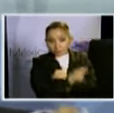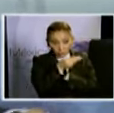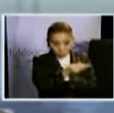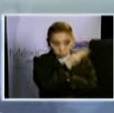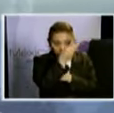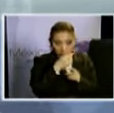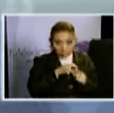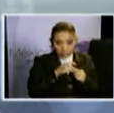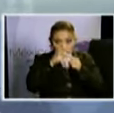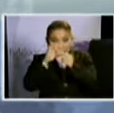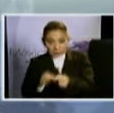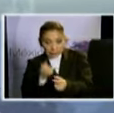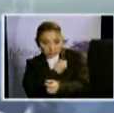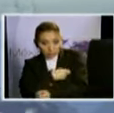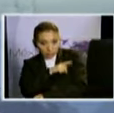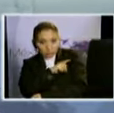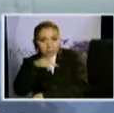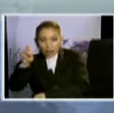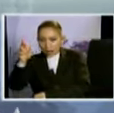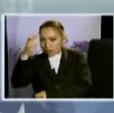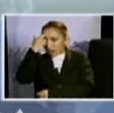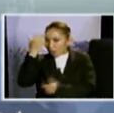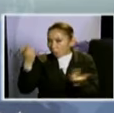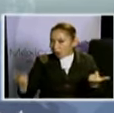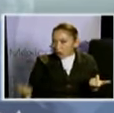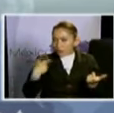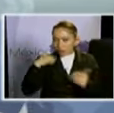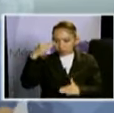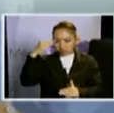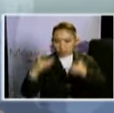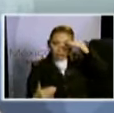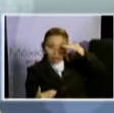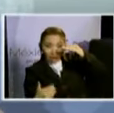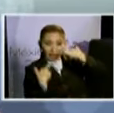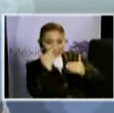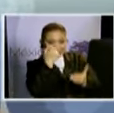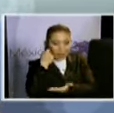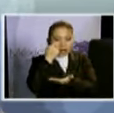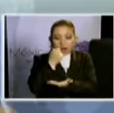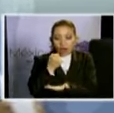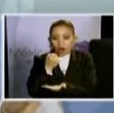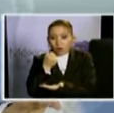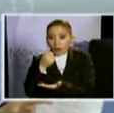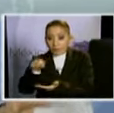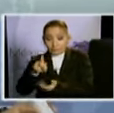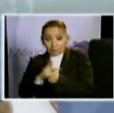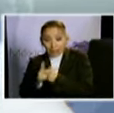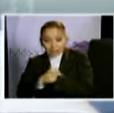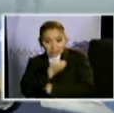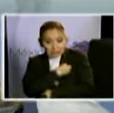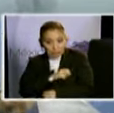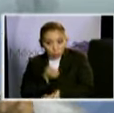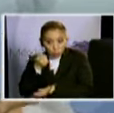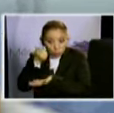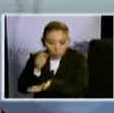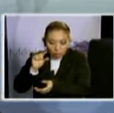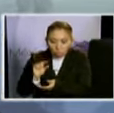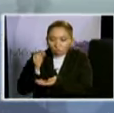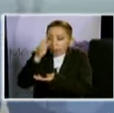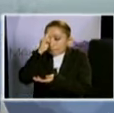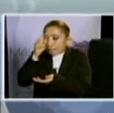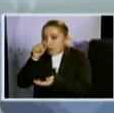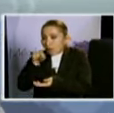usted enfatiza el aspecto de la salud y, sin embargo, recuérdenos la desproporción que hay entre los presupuestos que destinan las naciones bajo un enfoque